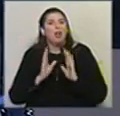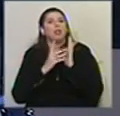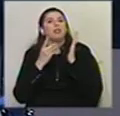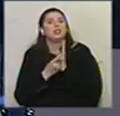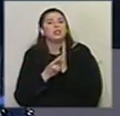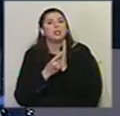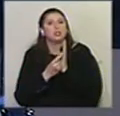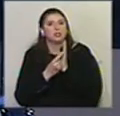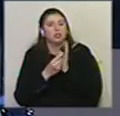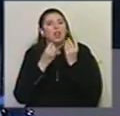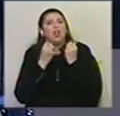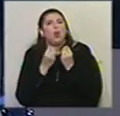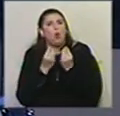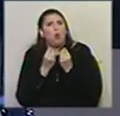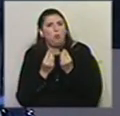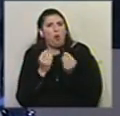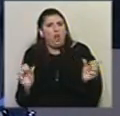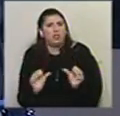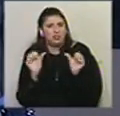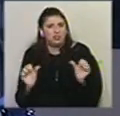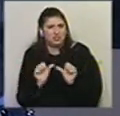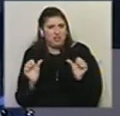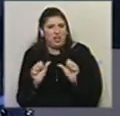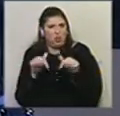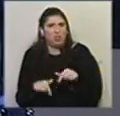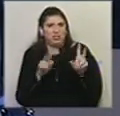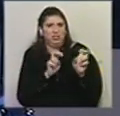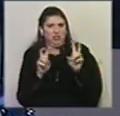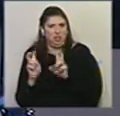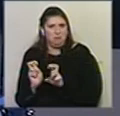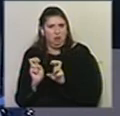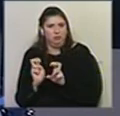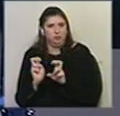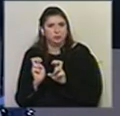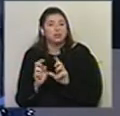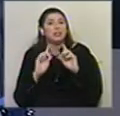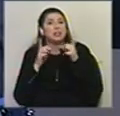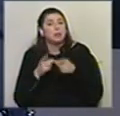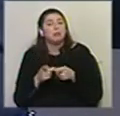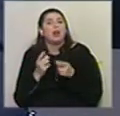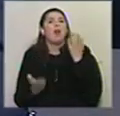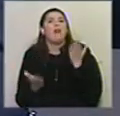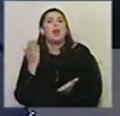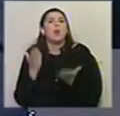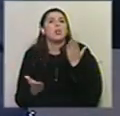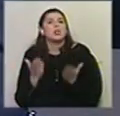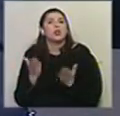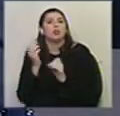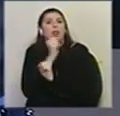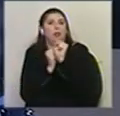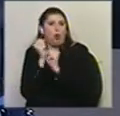criterios de cómo manejar el tema de. Y el límite lo tendría que poner, en definitiva, la evaluación de la tecnología